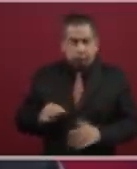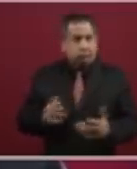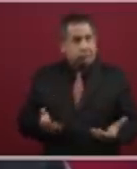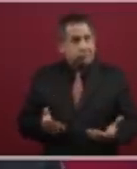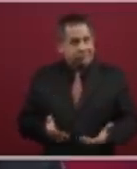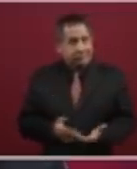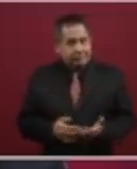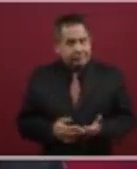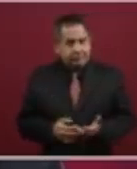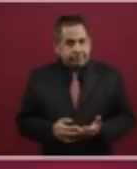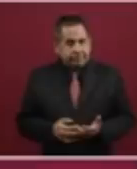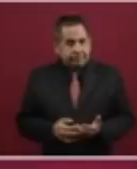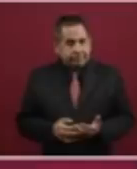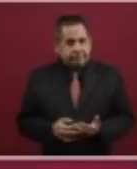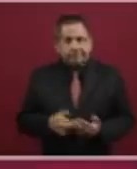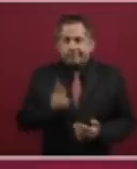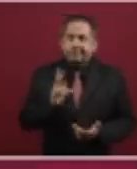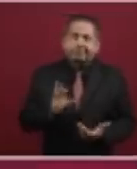Pero esto